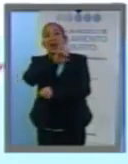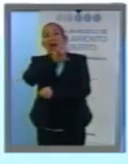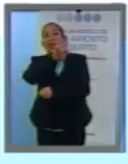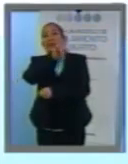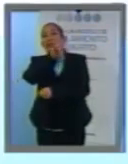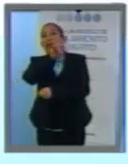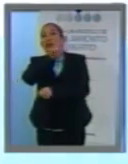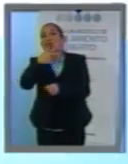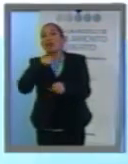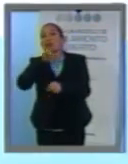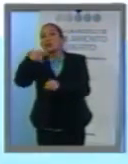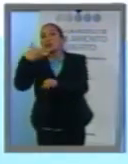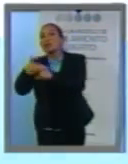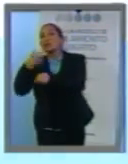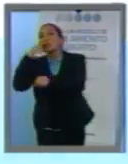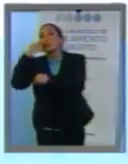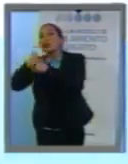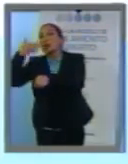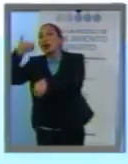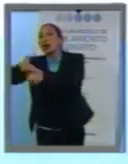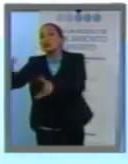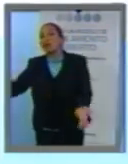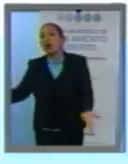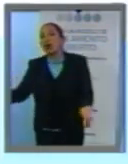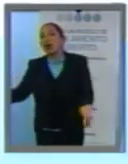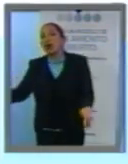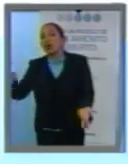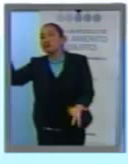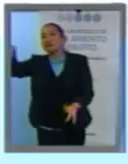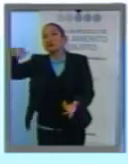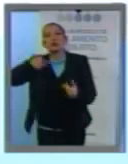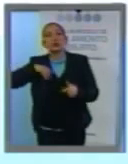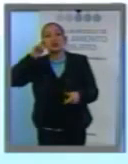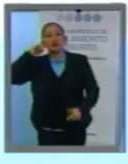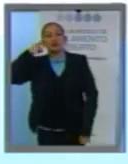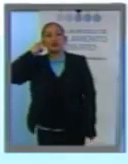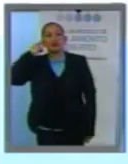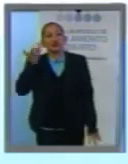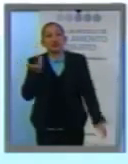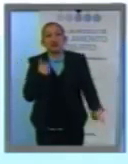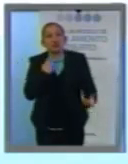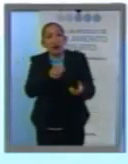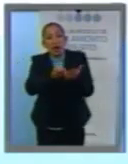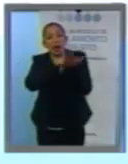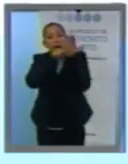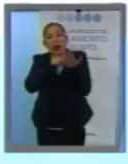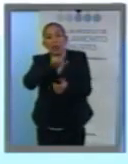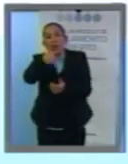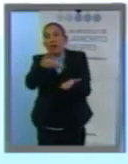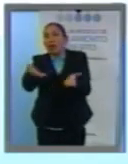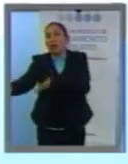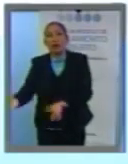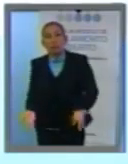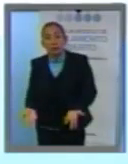pues nos sucede este doble desencanto. Y terminar